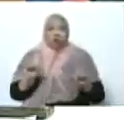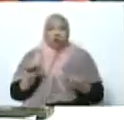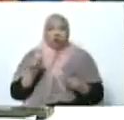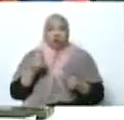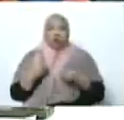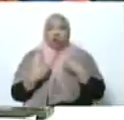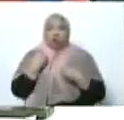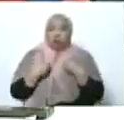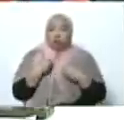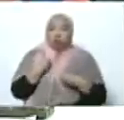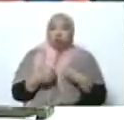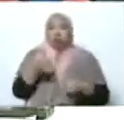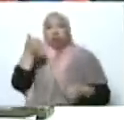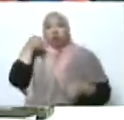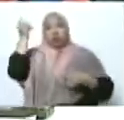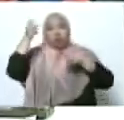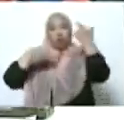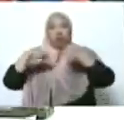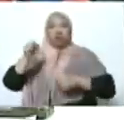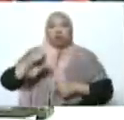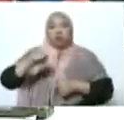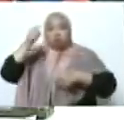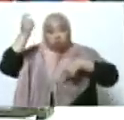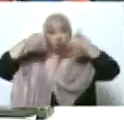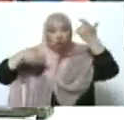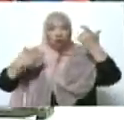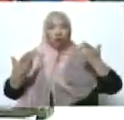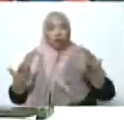¿ves? ¿No? Como estaba llamando Chávez, le decía, soy yo, soy Hugo.